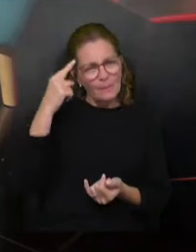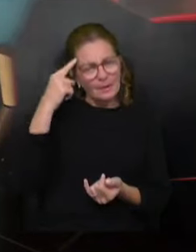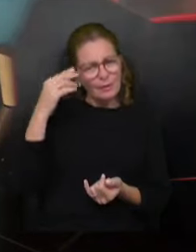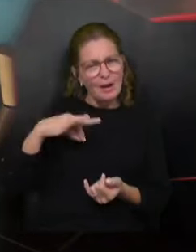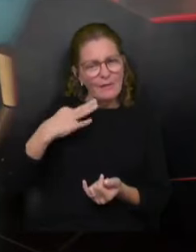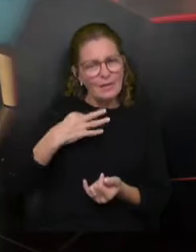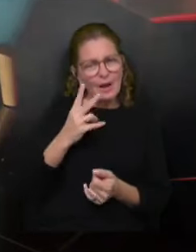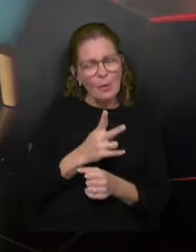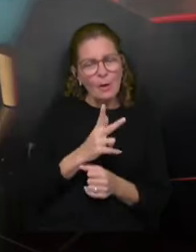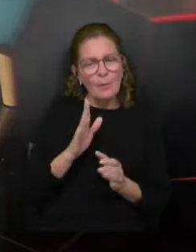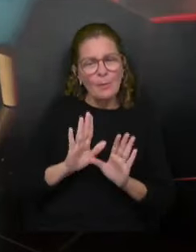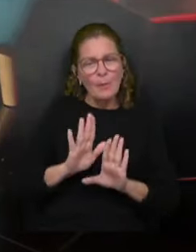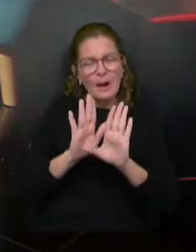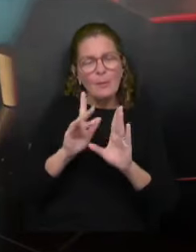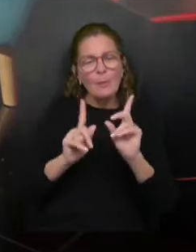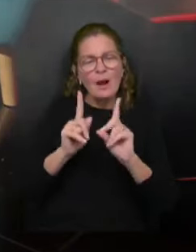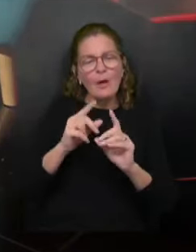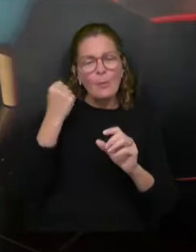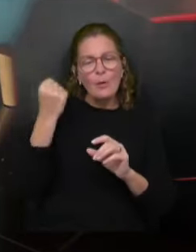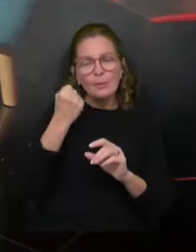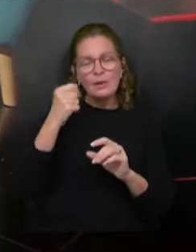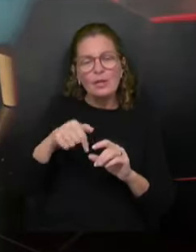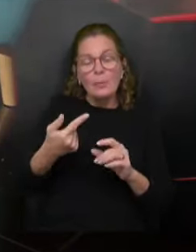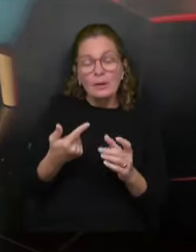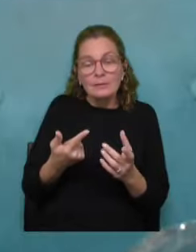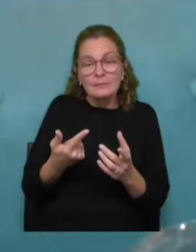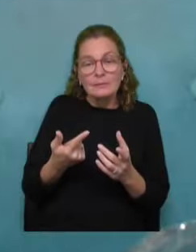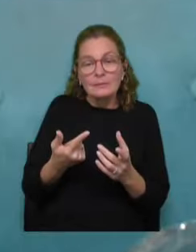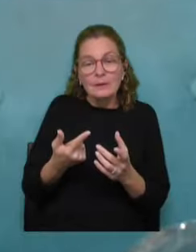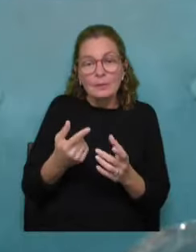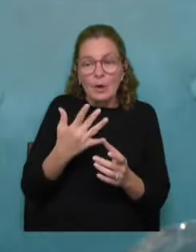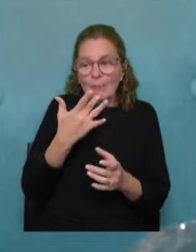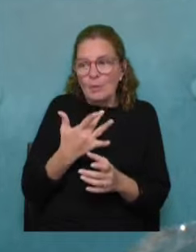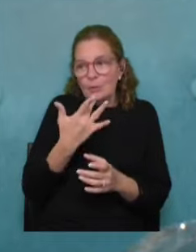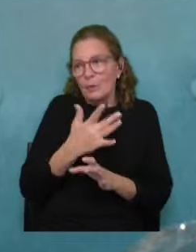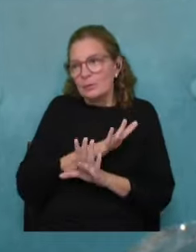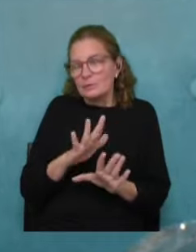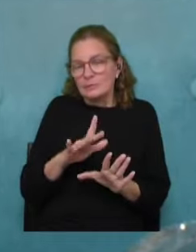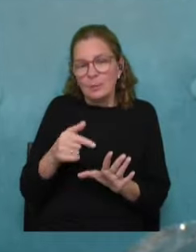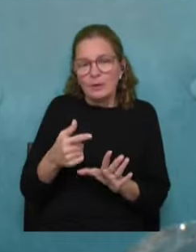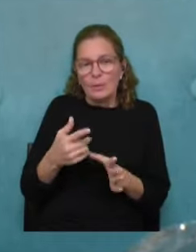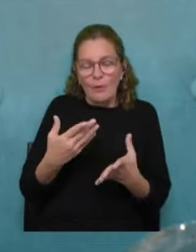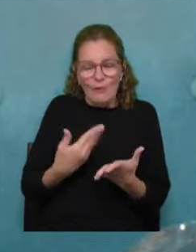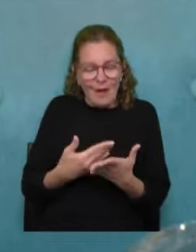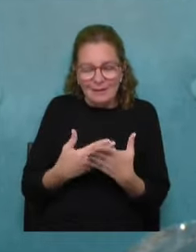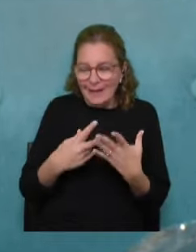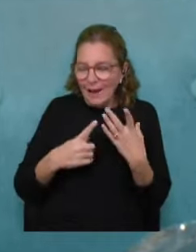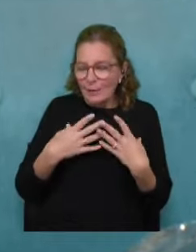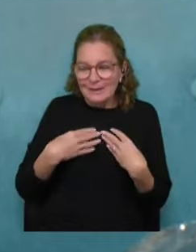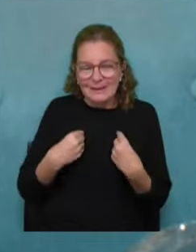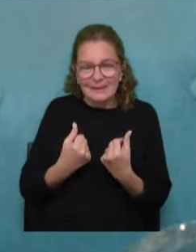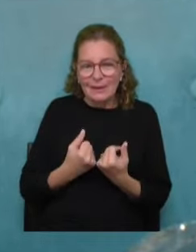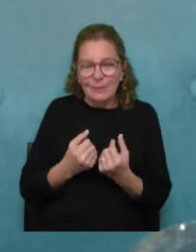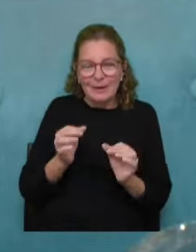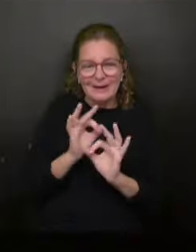seres humanos cuando nos preparamos para algo importante y después que sucede, aunque haya estado maravilloso, queda como un vacío ahí. ¿Y ahí no tienen